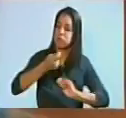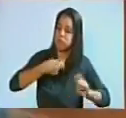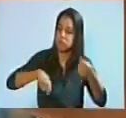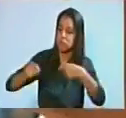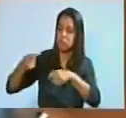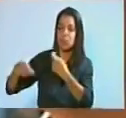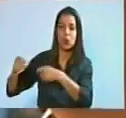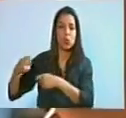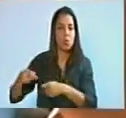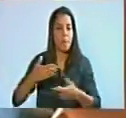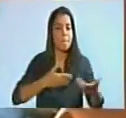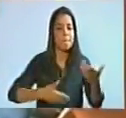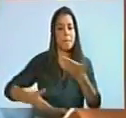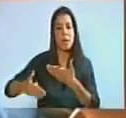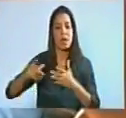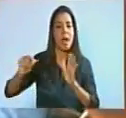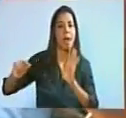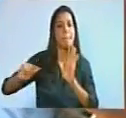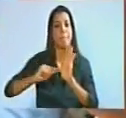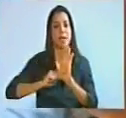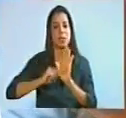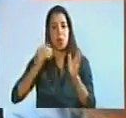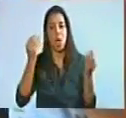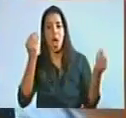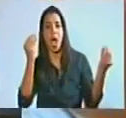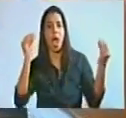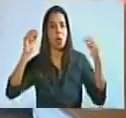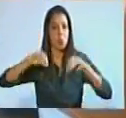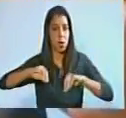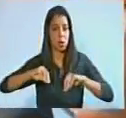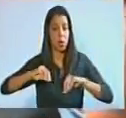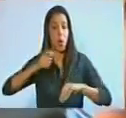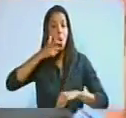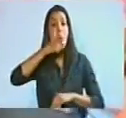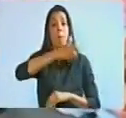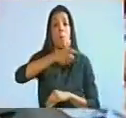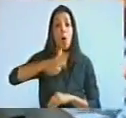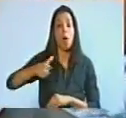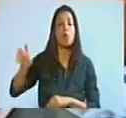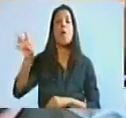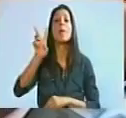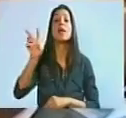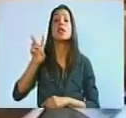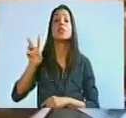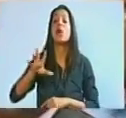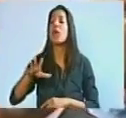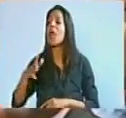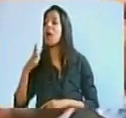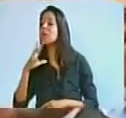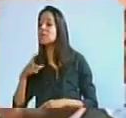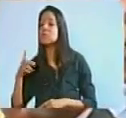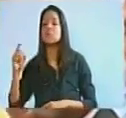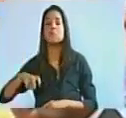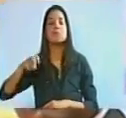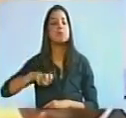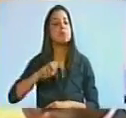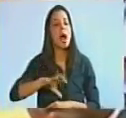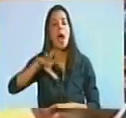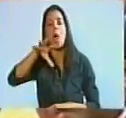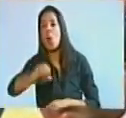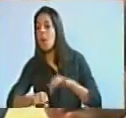de los productos, pero con los precios acordados, que nuestro pueblo vaya y consiga todos los